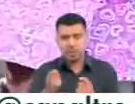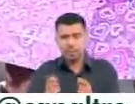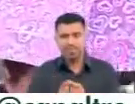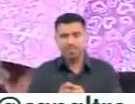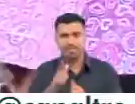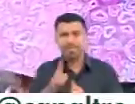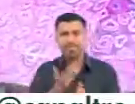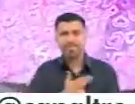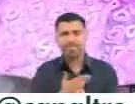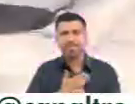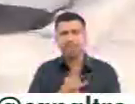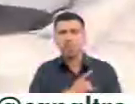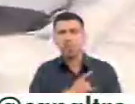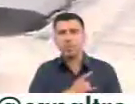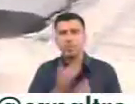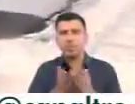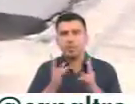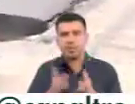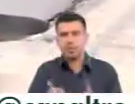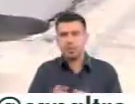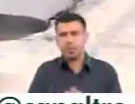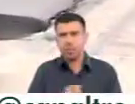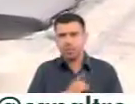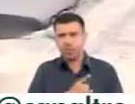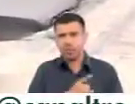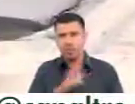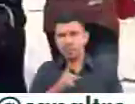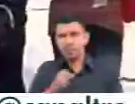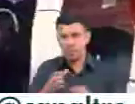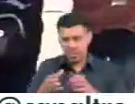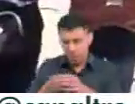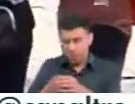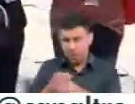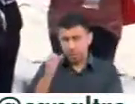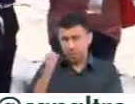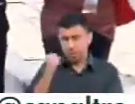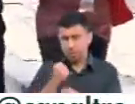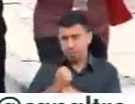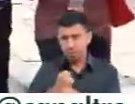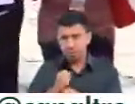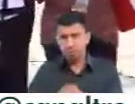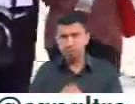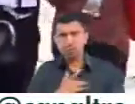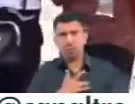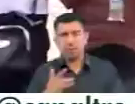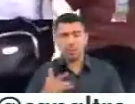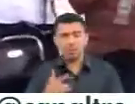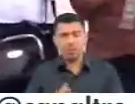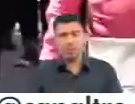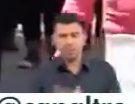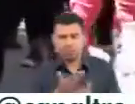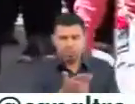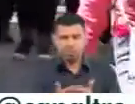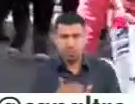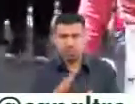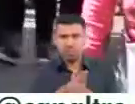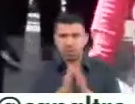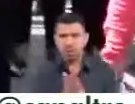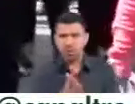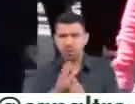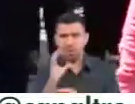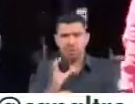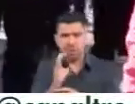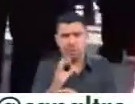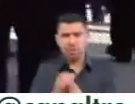comunitarias, estudiantes universitarios y sindicatos de trabajadores y de la salud, exigiendo nuevamente la paz de nuestro país y el